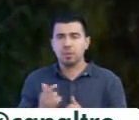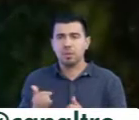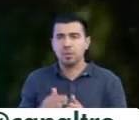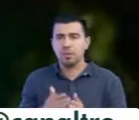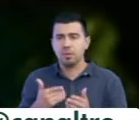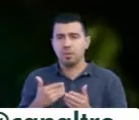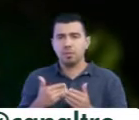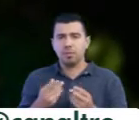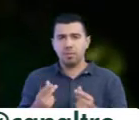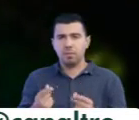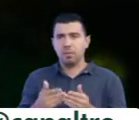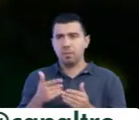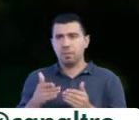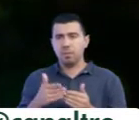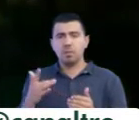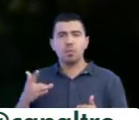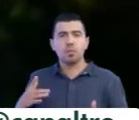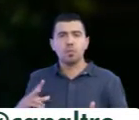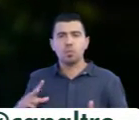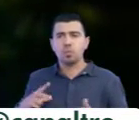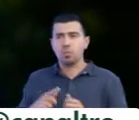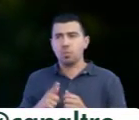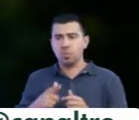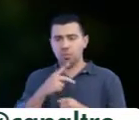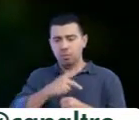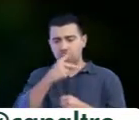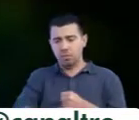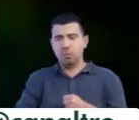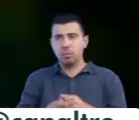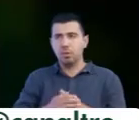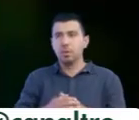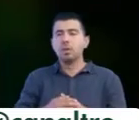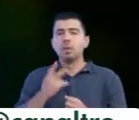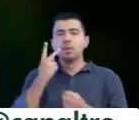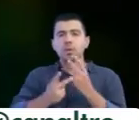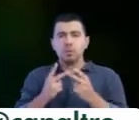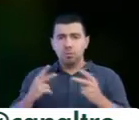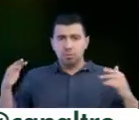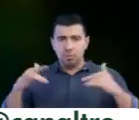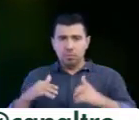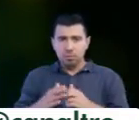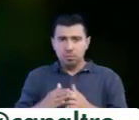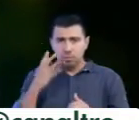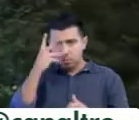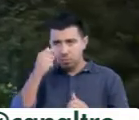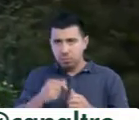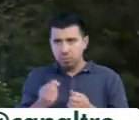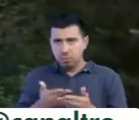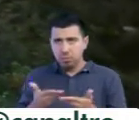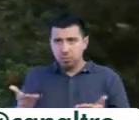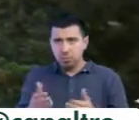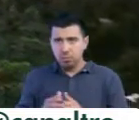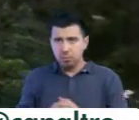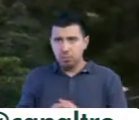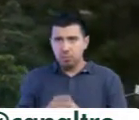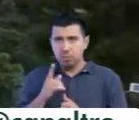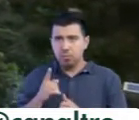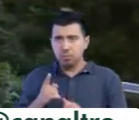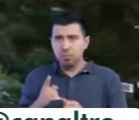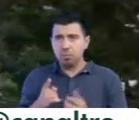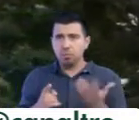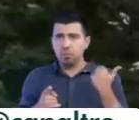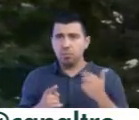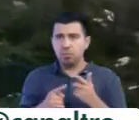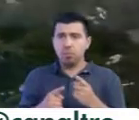adelantando un proyecto turístico para que la gente venga y nos acompañe, nos visiten. Tenemos cosas muy hermosas, es un municipio con la más antigua